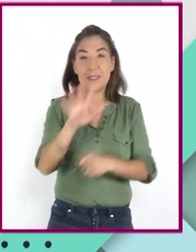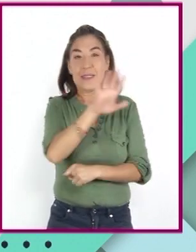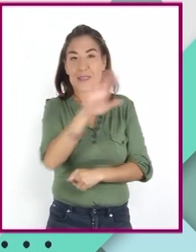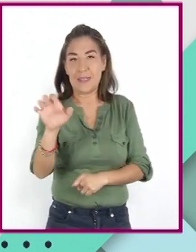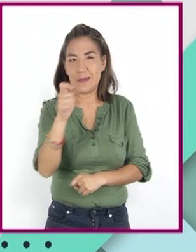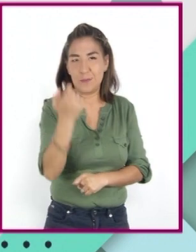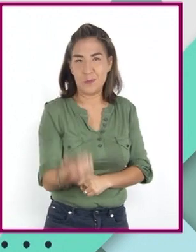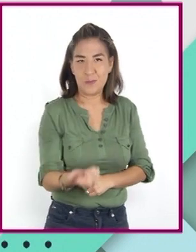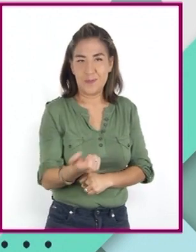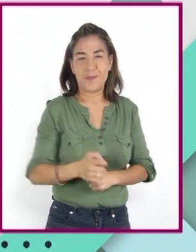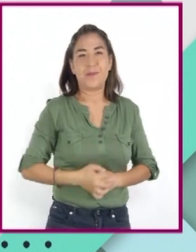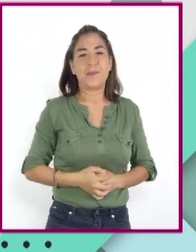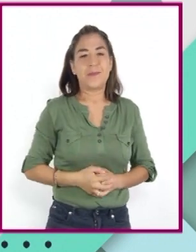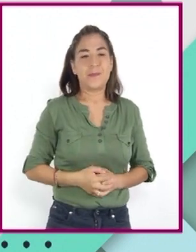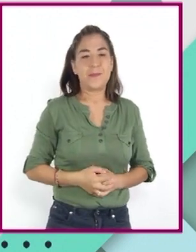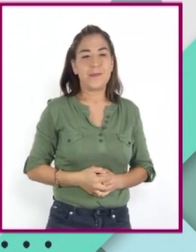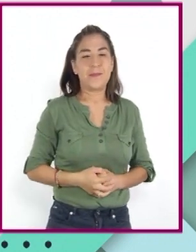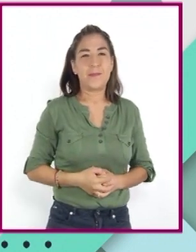3,500 pesos.